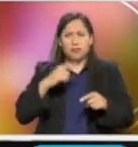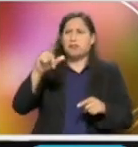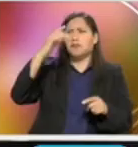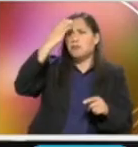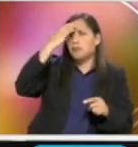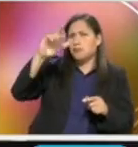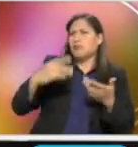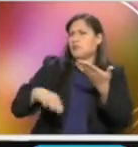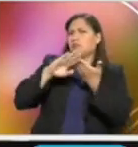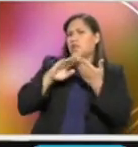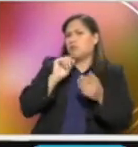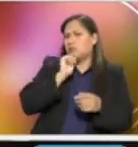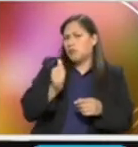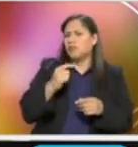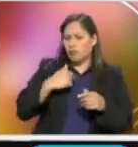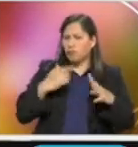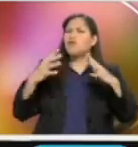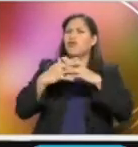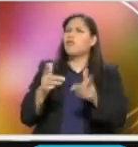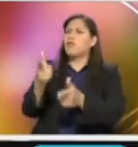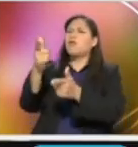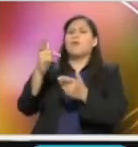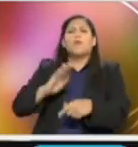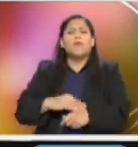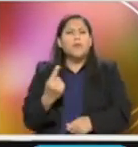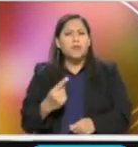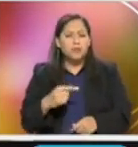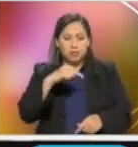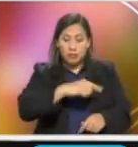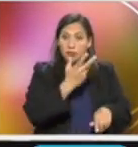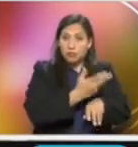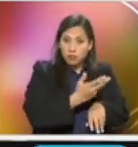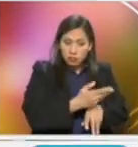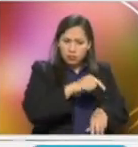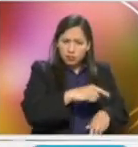ese momento, bueno, a nadie le gusta que le digan sus